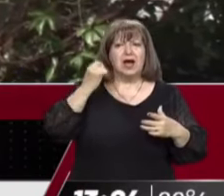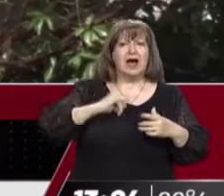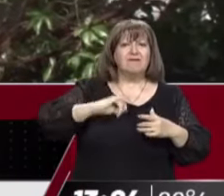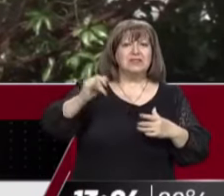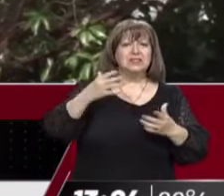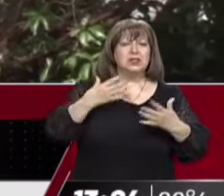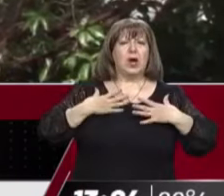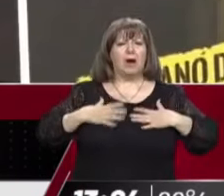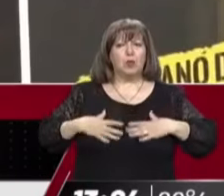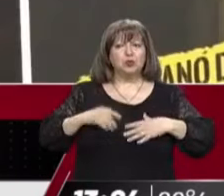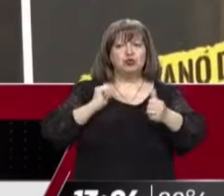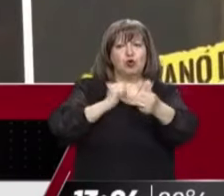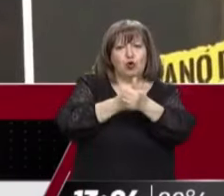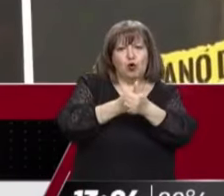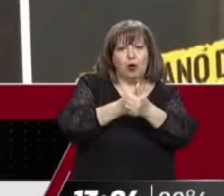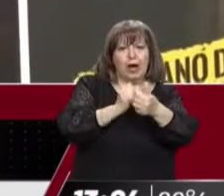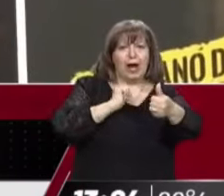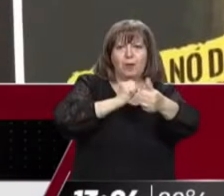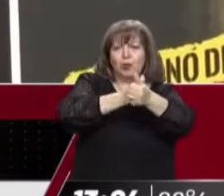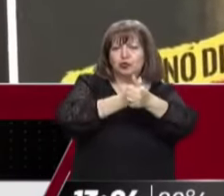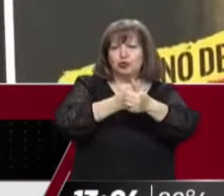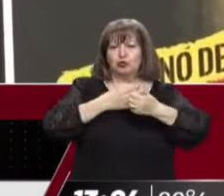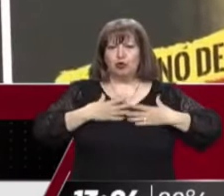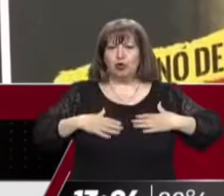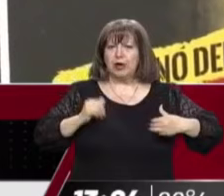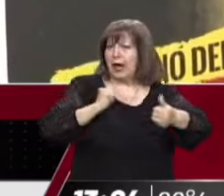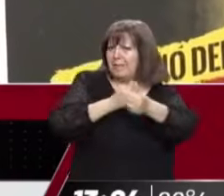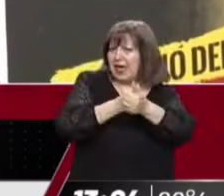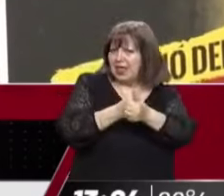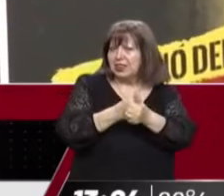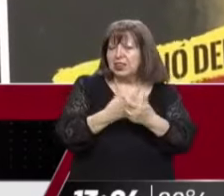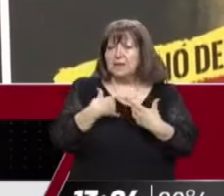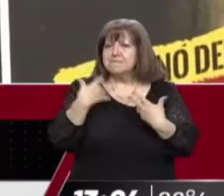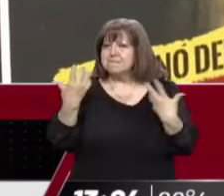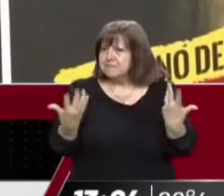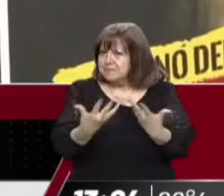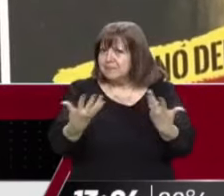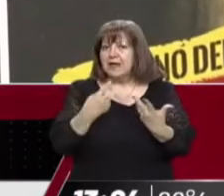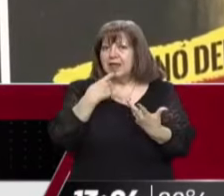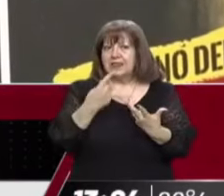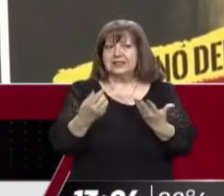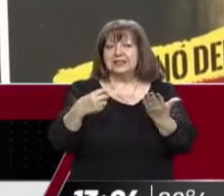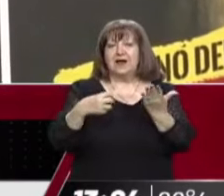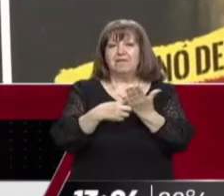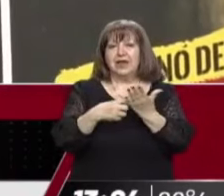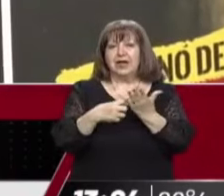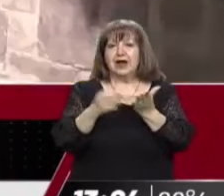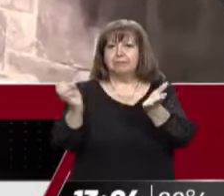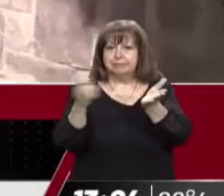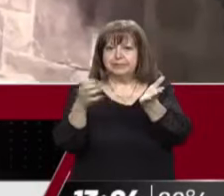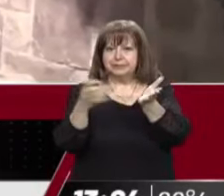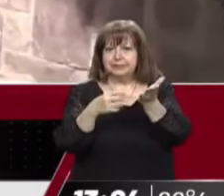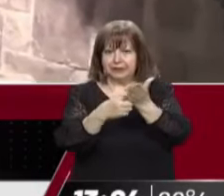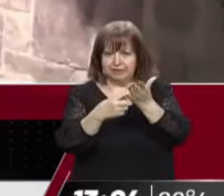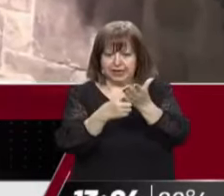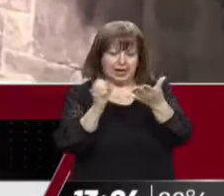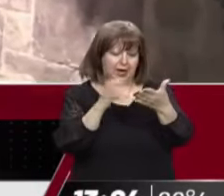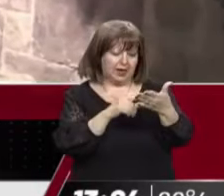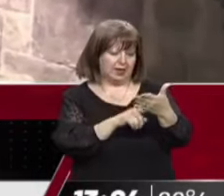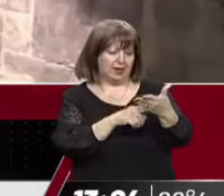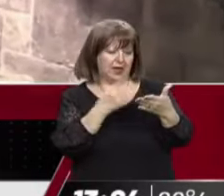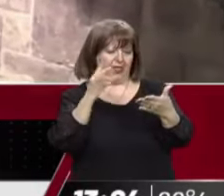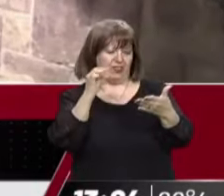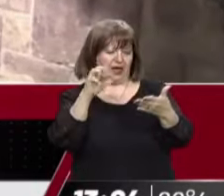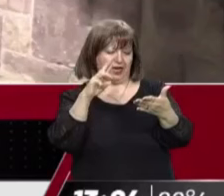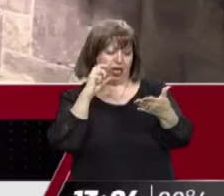exactamente, acá veíamos el fiscal que tiene a cargo la causa, es el doctor, por la última información que está llegando recién acaba de llegar. Minutos nada más, el doctor